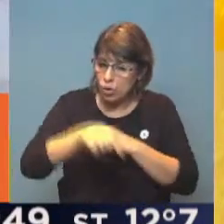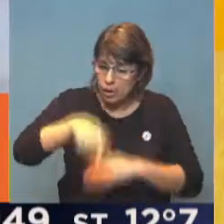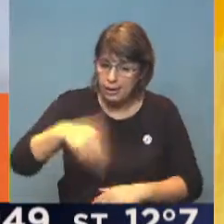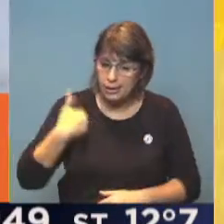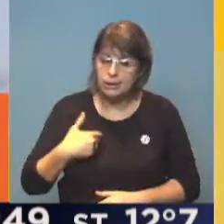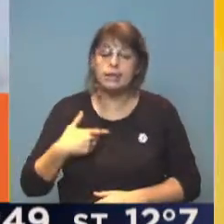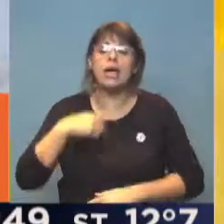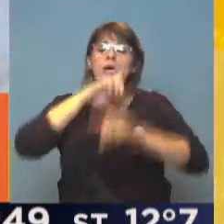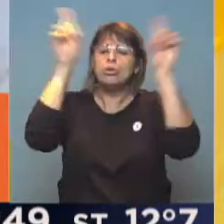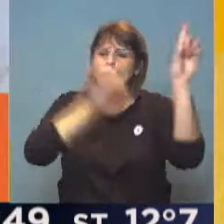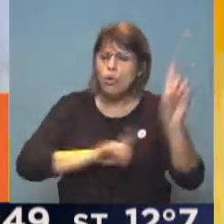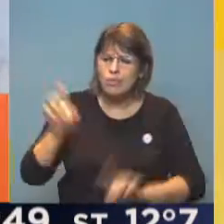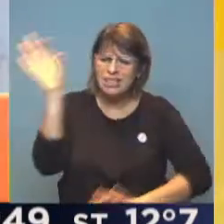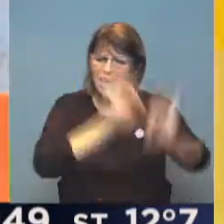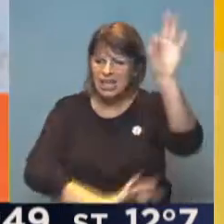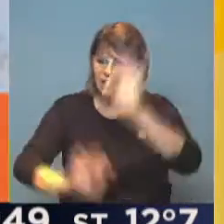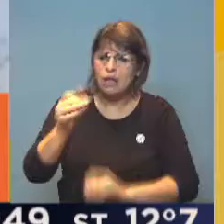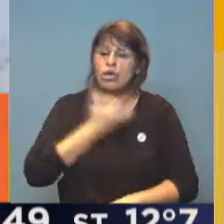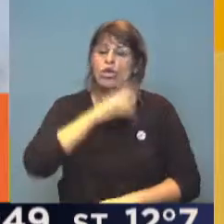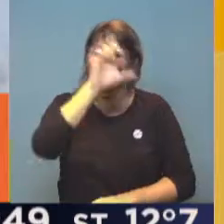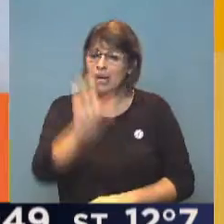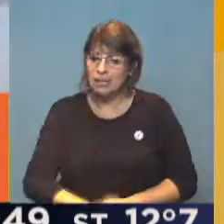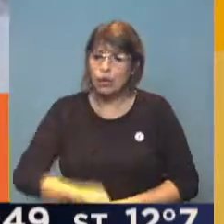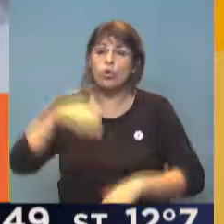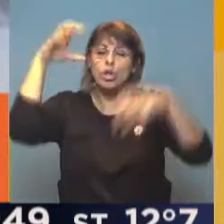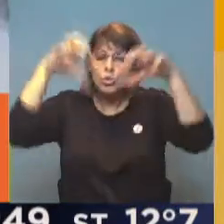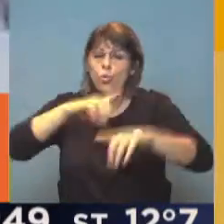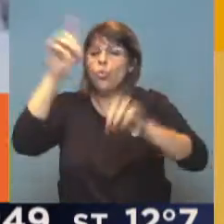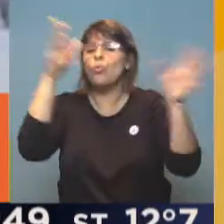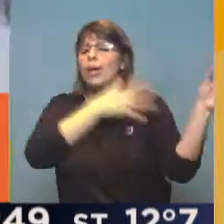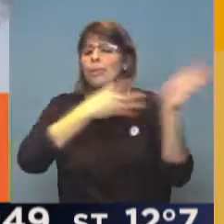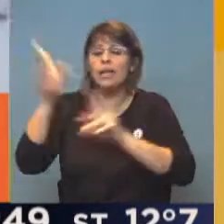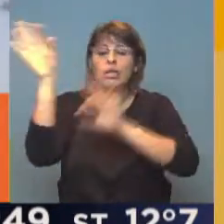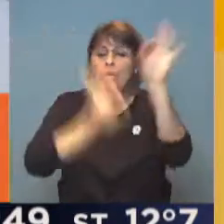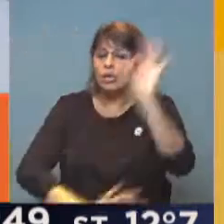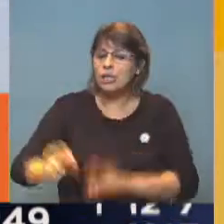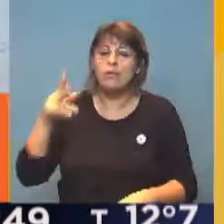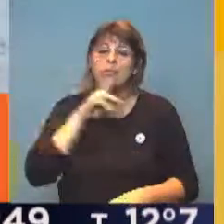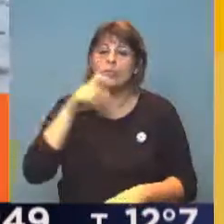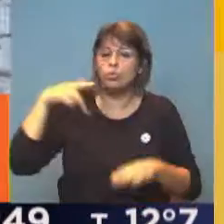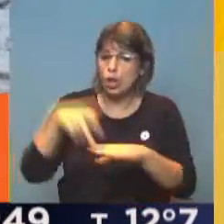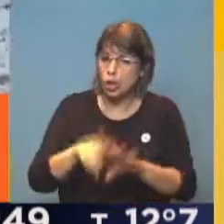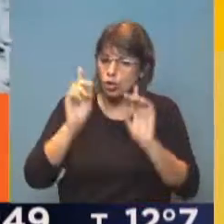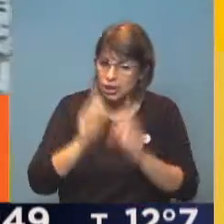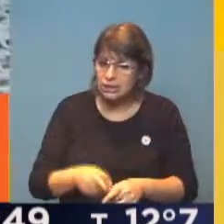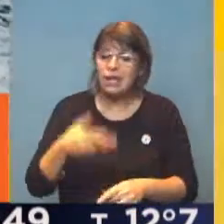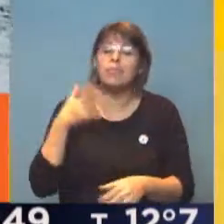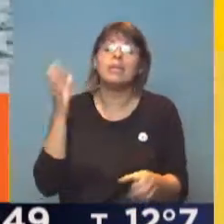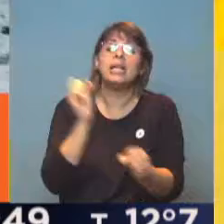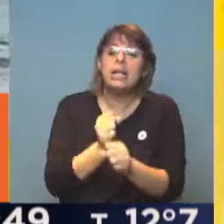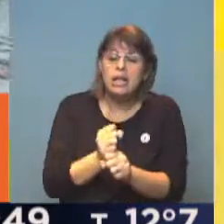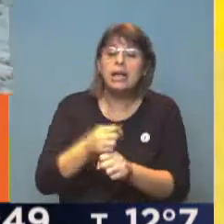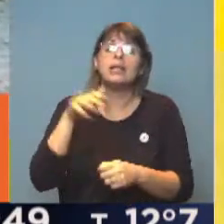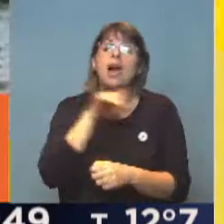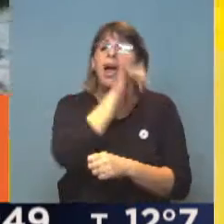Temporal en la Patagonia. Una gran tormenta de lluvia, viento y nieve generó cortes de rutas y demoras en los servicios de transporte terrestre